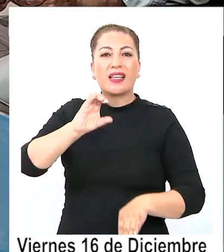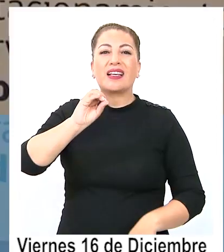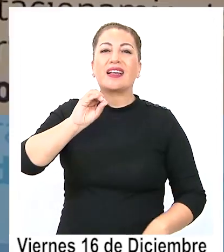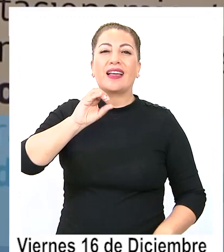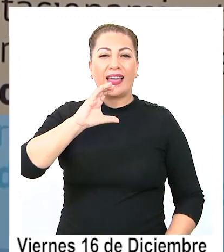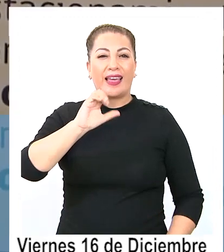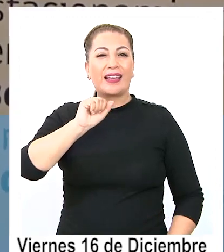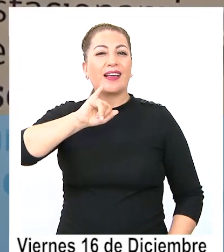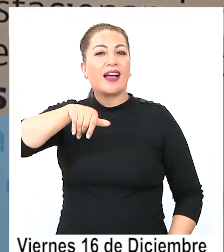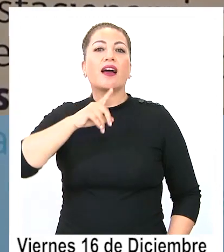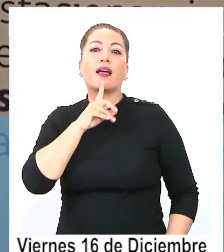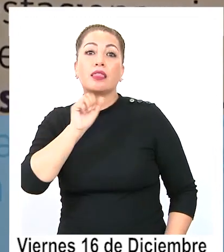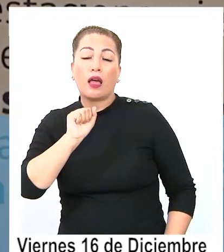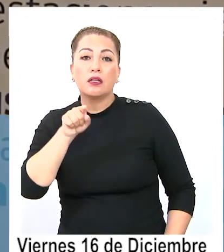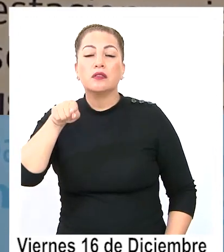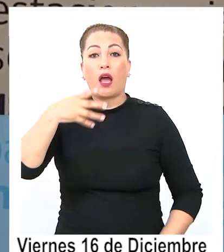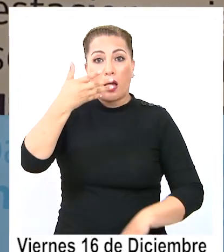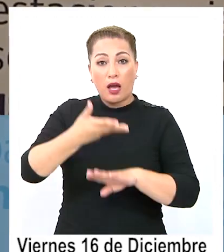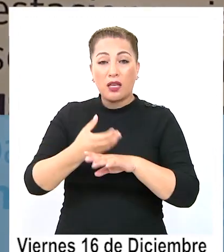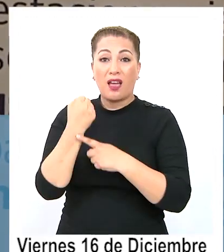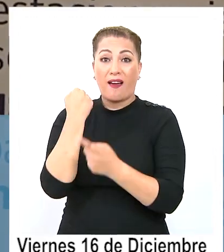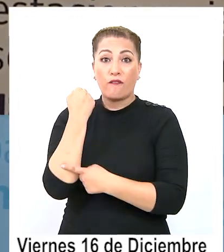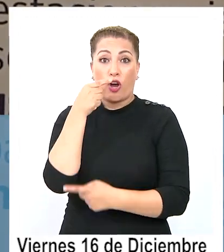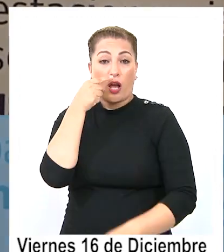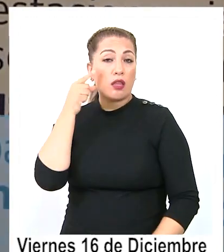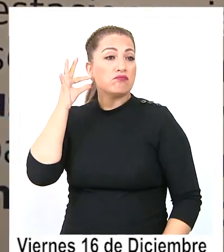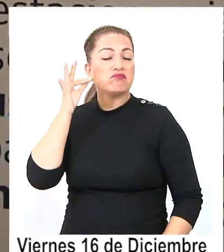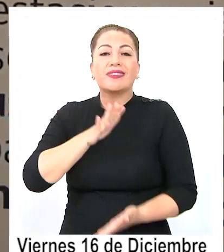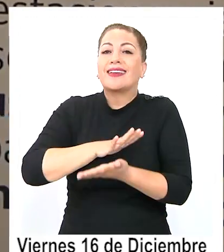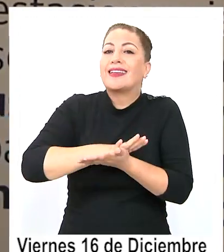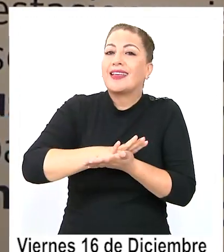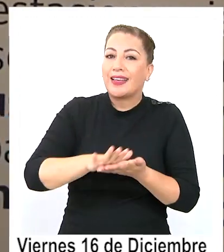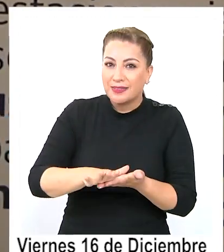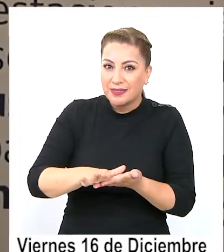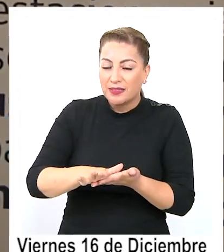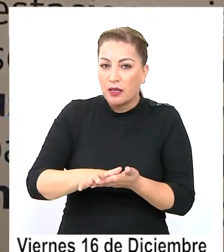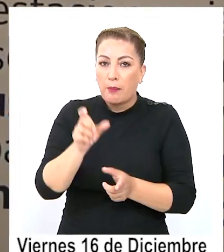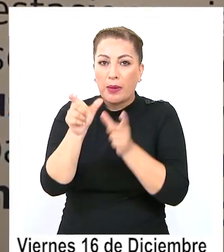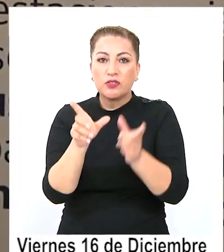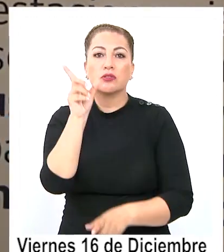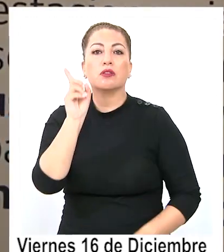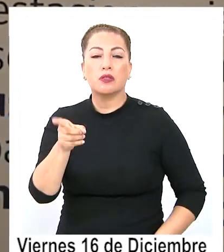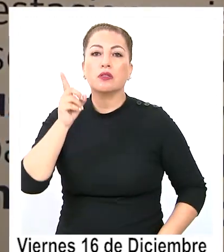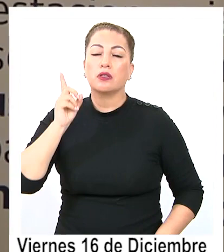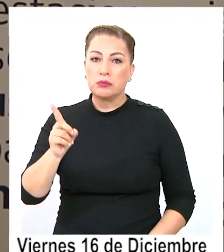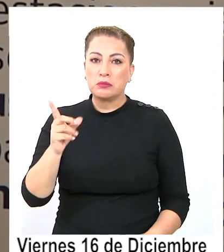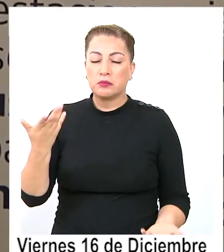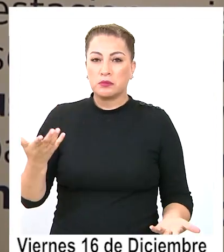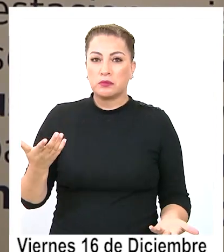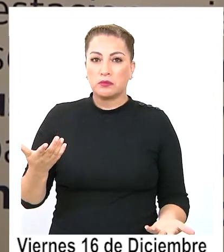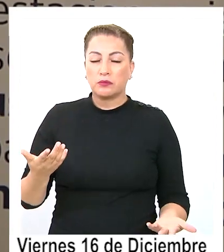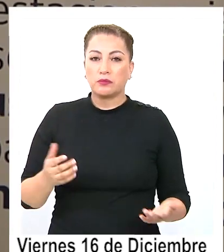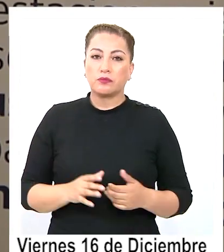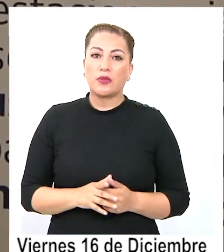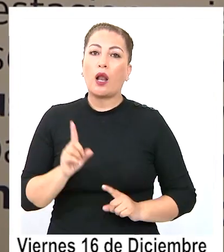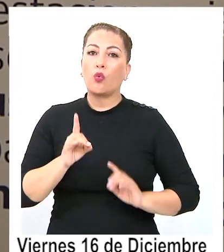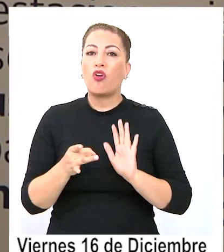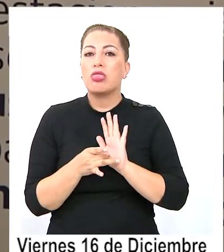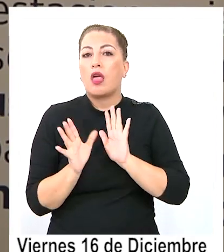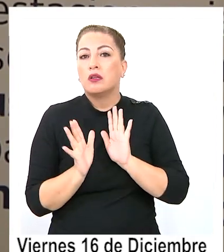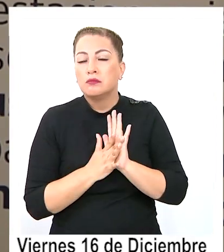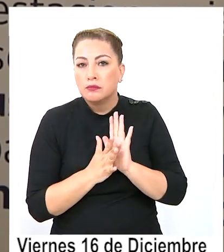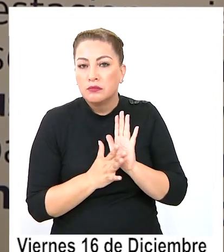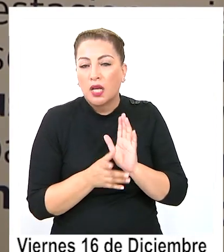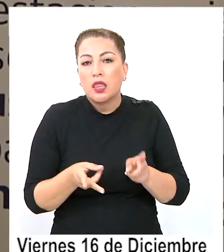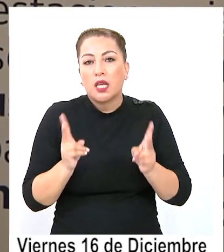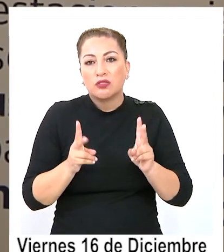Judicial, donde brindamos abogados y abogadas de manera gratuita para personas con discapacidad que han visto vulnerados sus